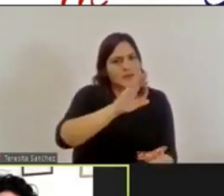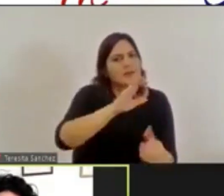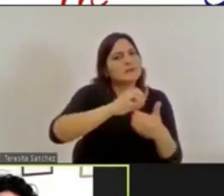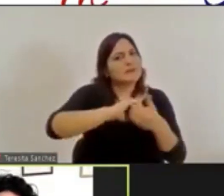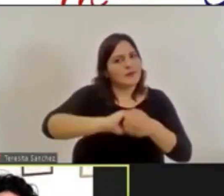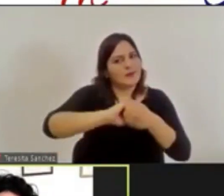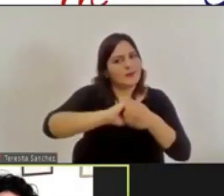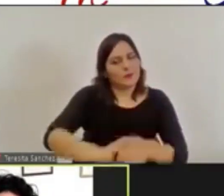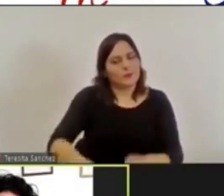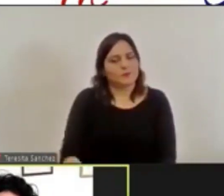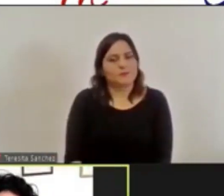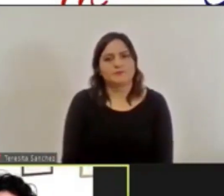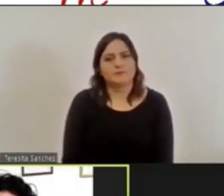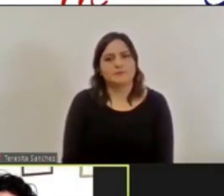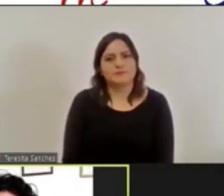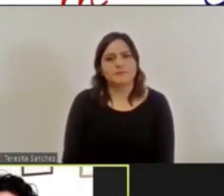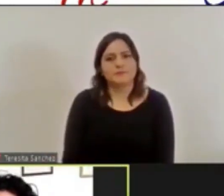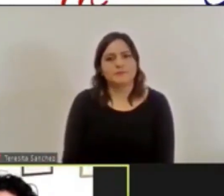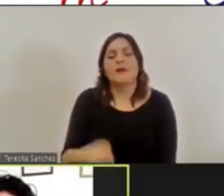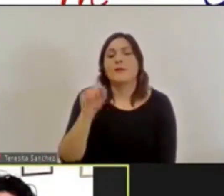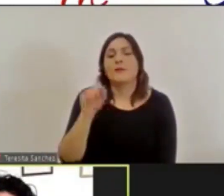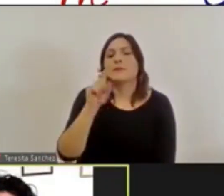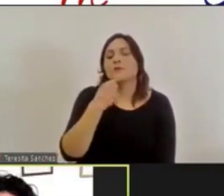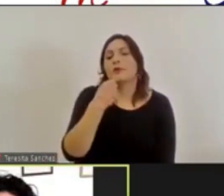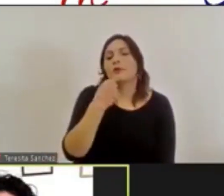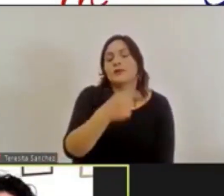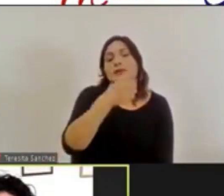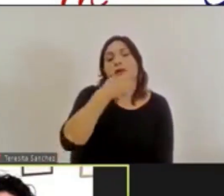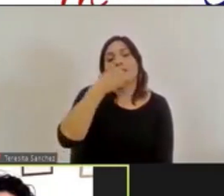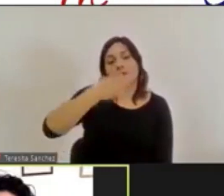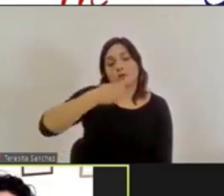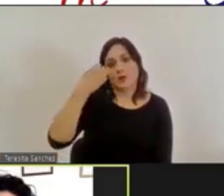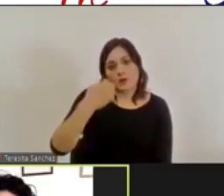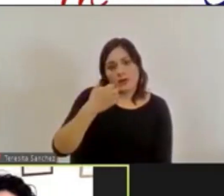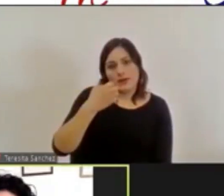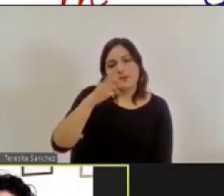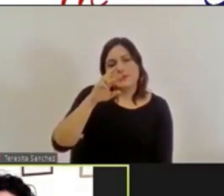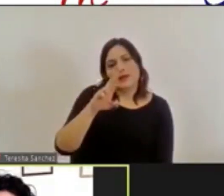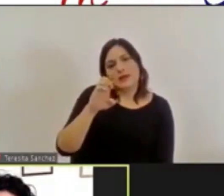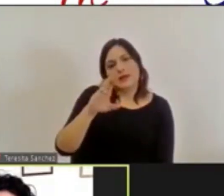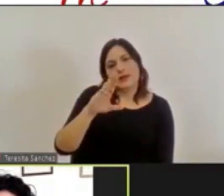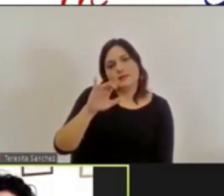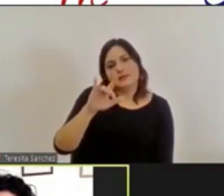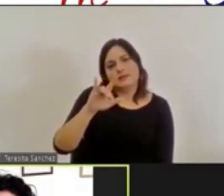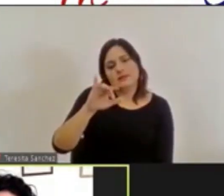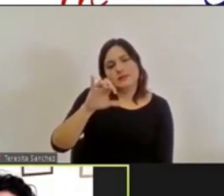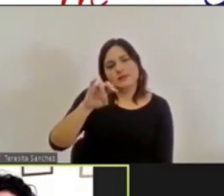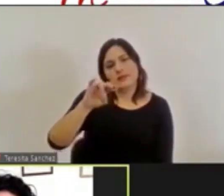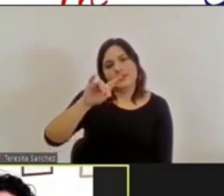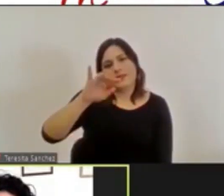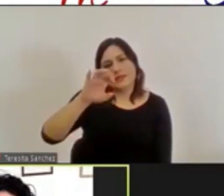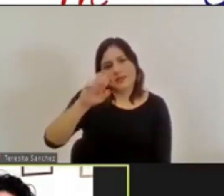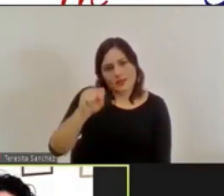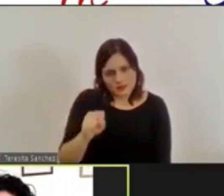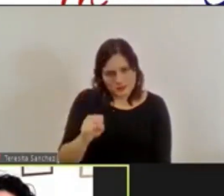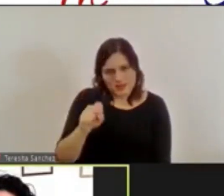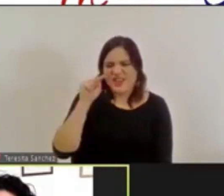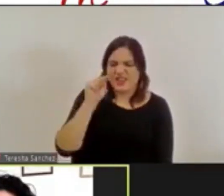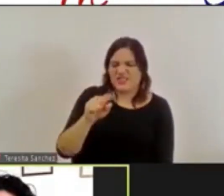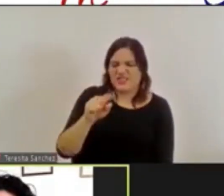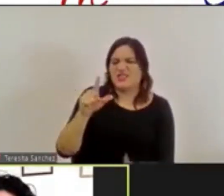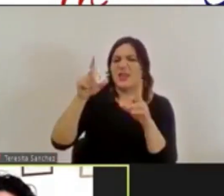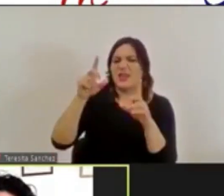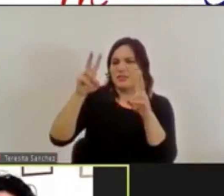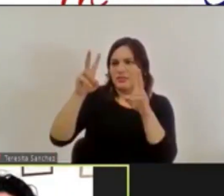También nos mencionan Escuelas Resilientes, es un proyecto de la iniciativa privada para difundir el tema de protección civil en las escuelas